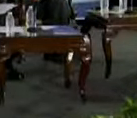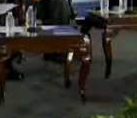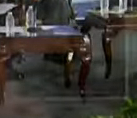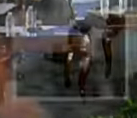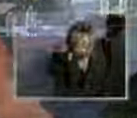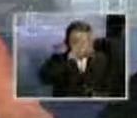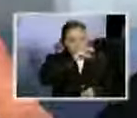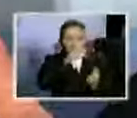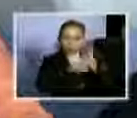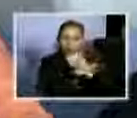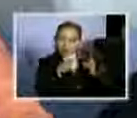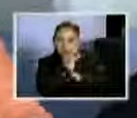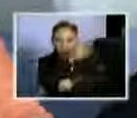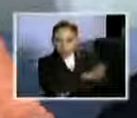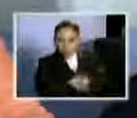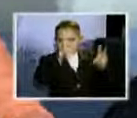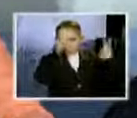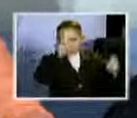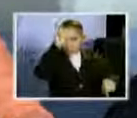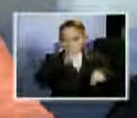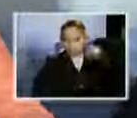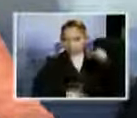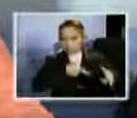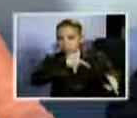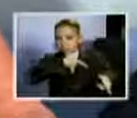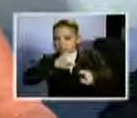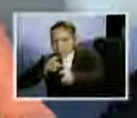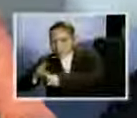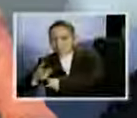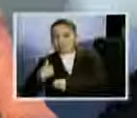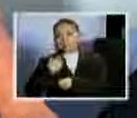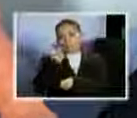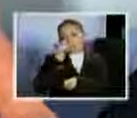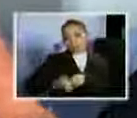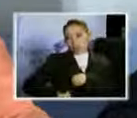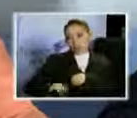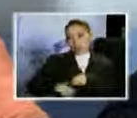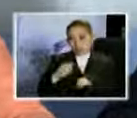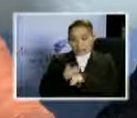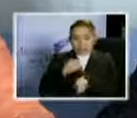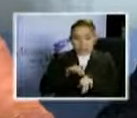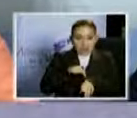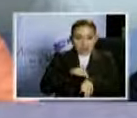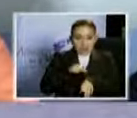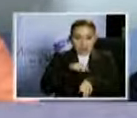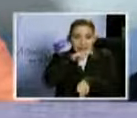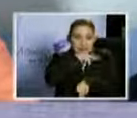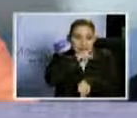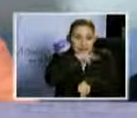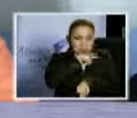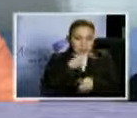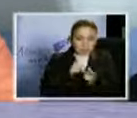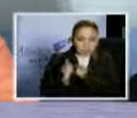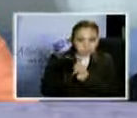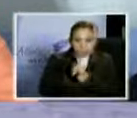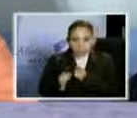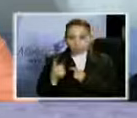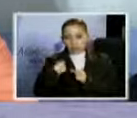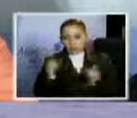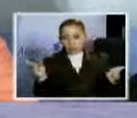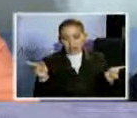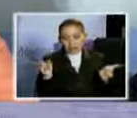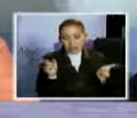estamos haciendo en el área de desarme. Pero me parece que el interés de la hora y para que la cosa sea un poco más interactiva, voy